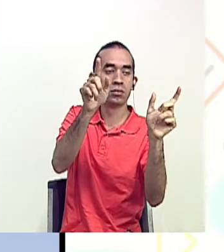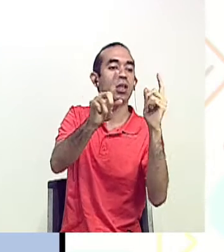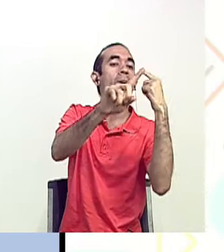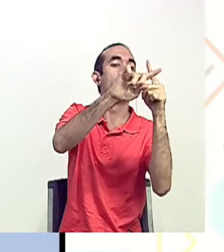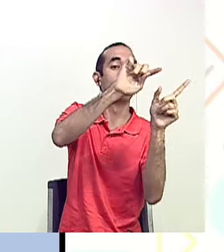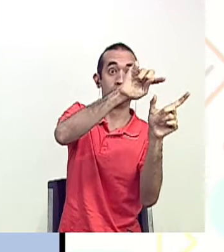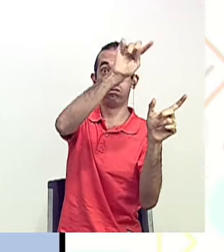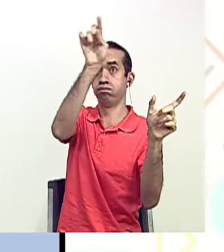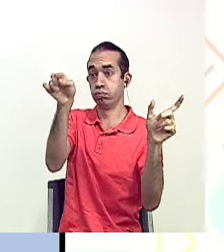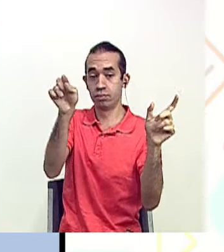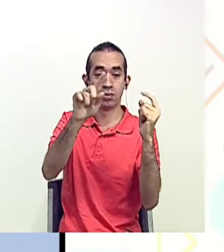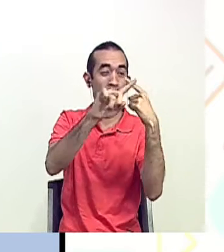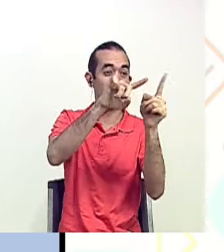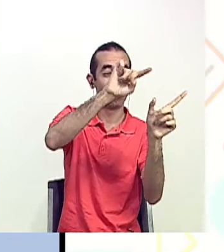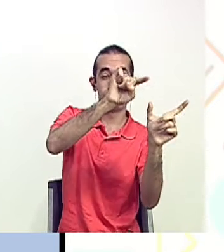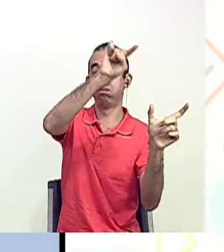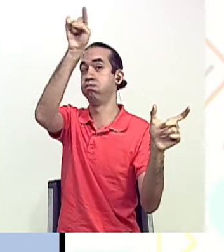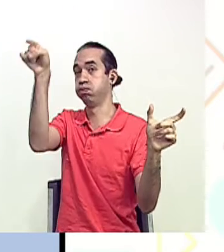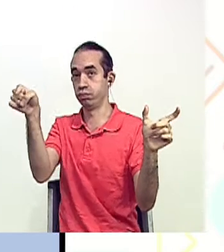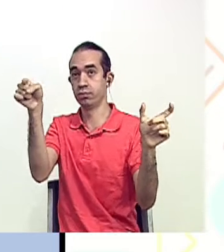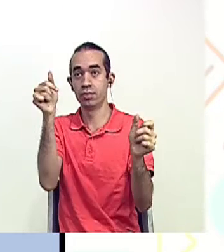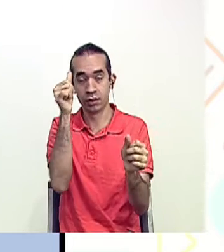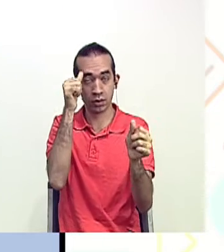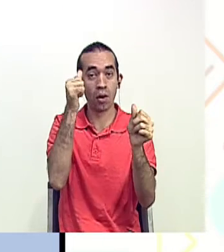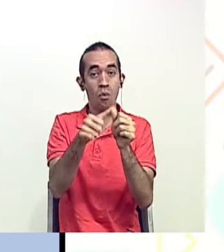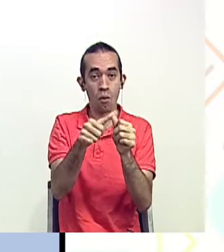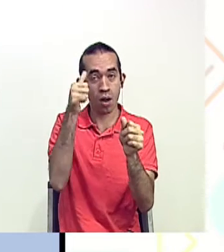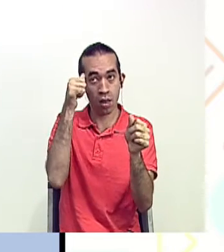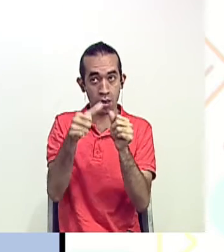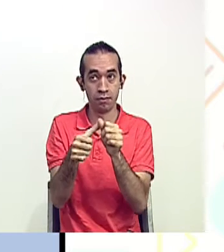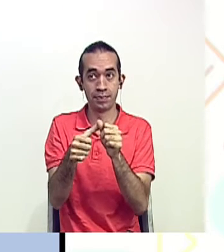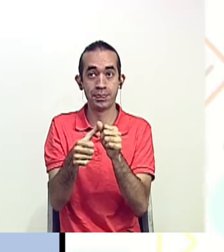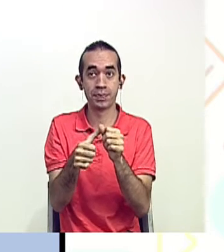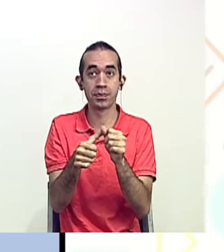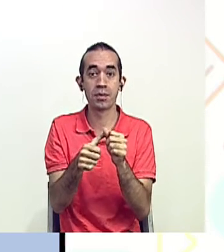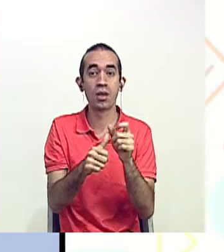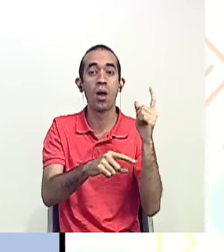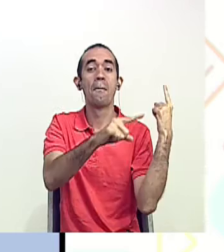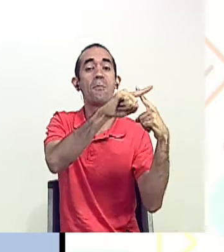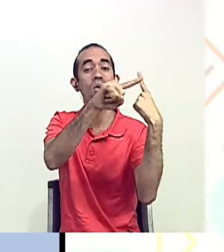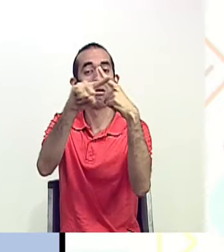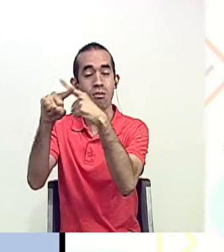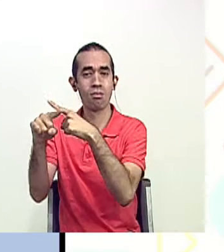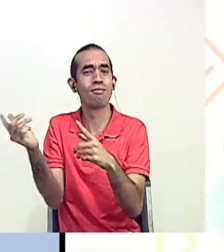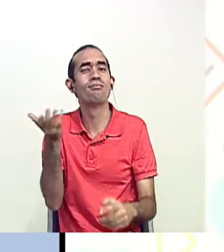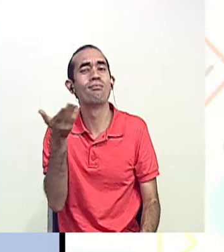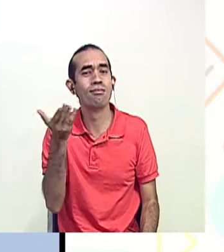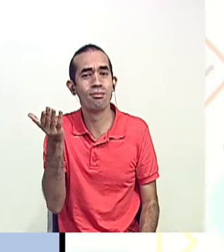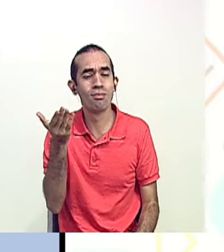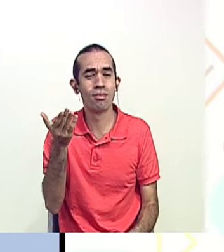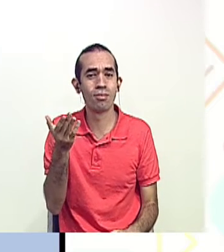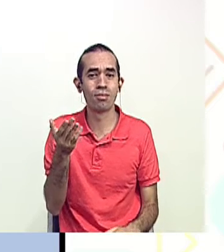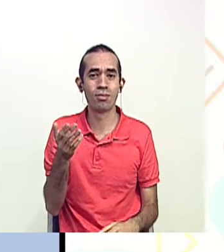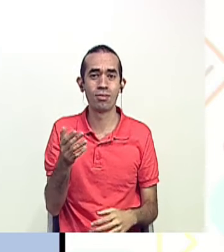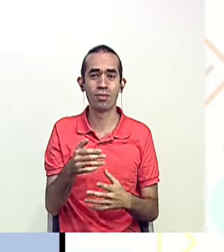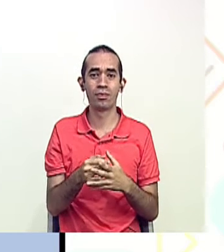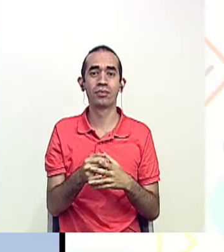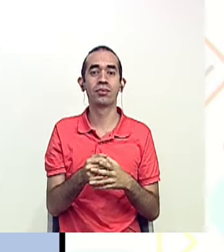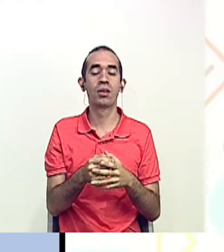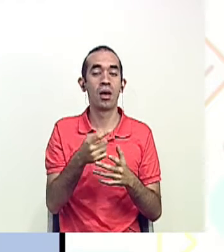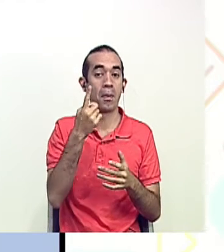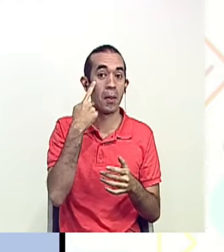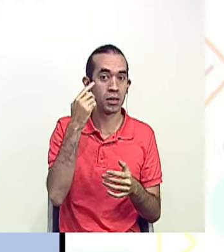del polinomio. Recordemos que cuando se multiplican, los exponentes de